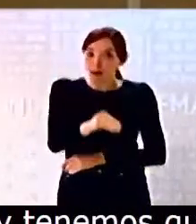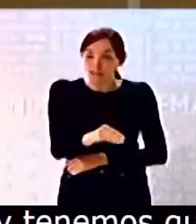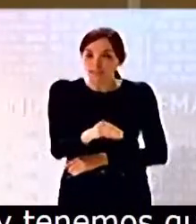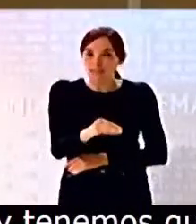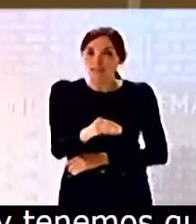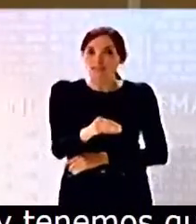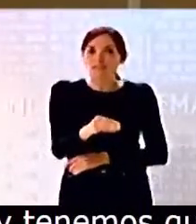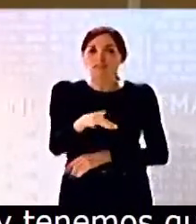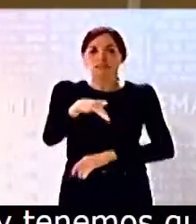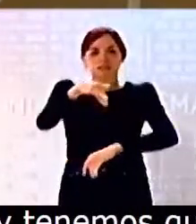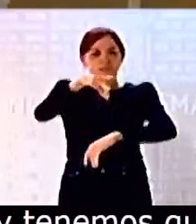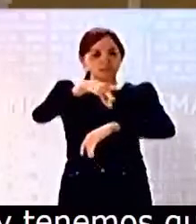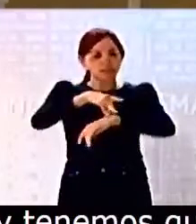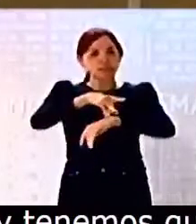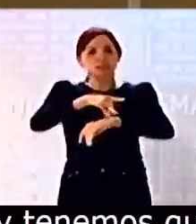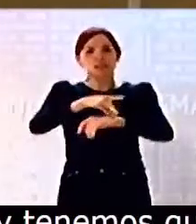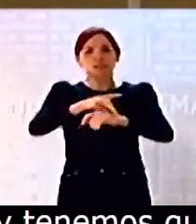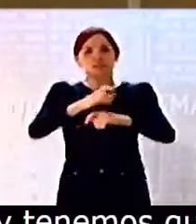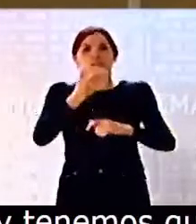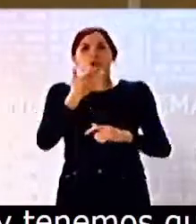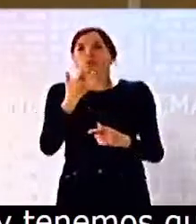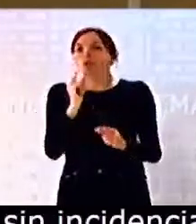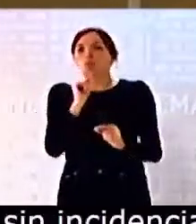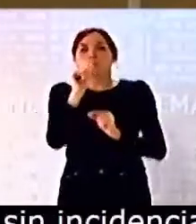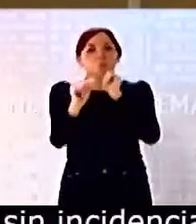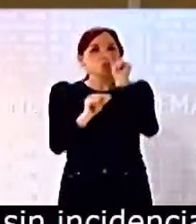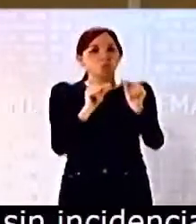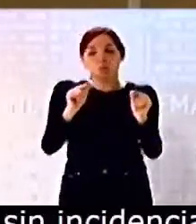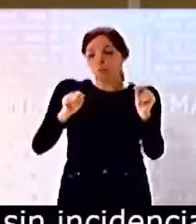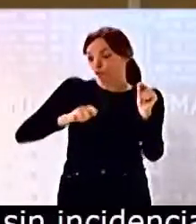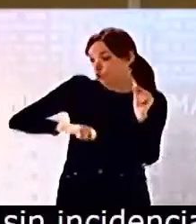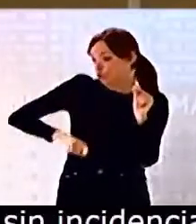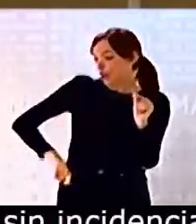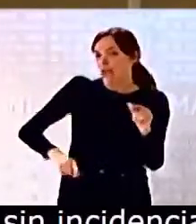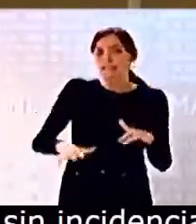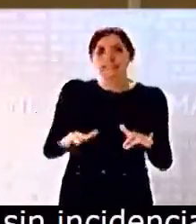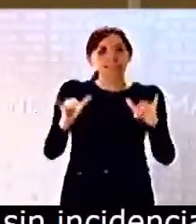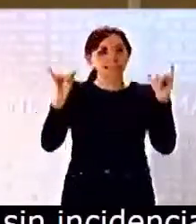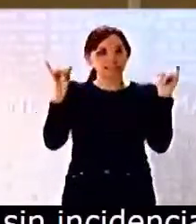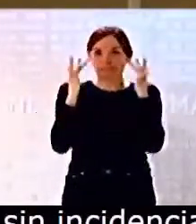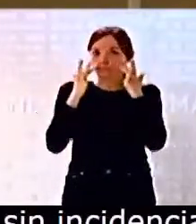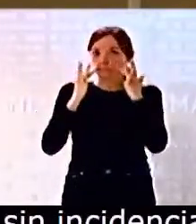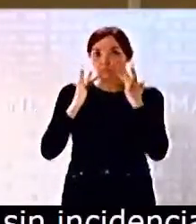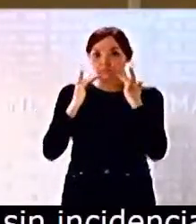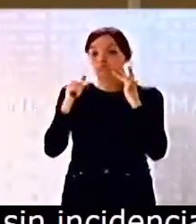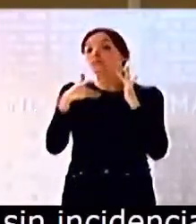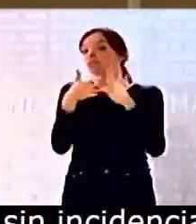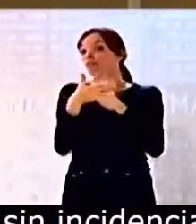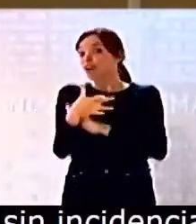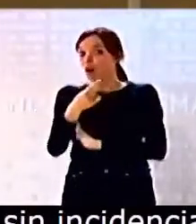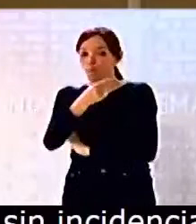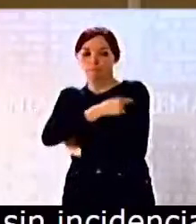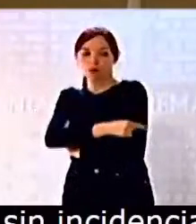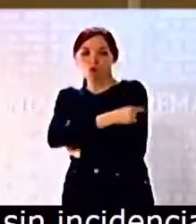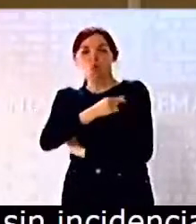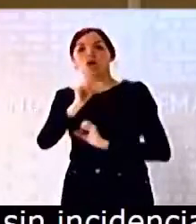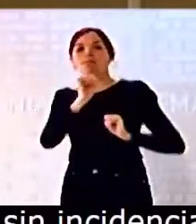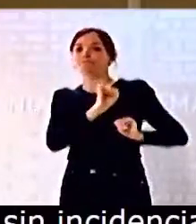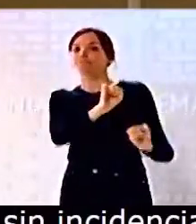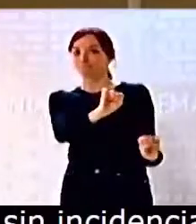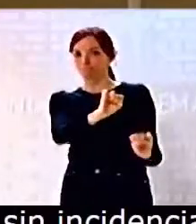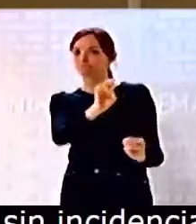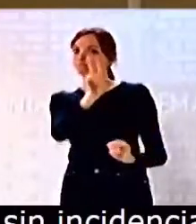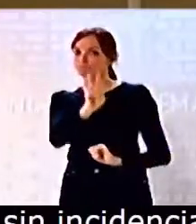sin incidencia en el personal sanitario. Eso significa que la vacuna está sirviendo, que la vacuna está teniendo